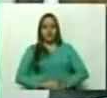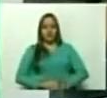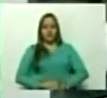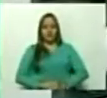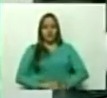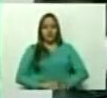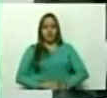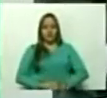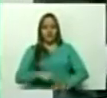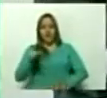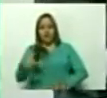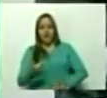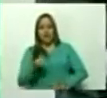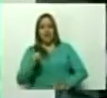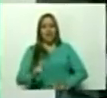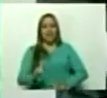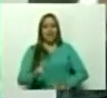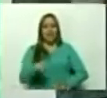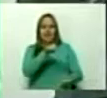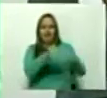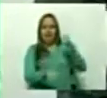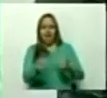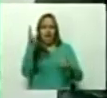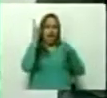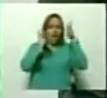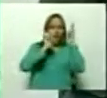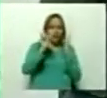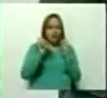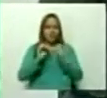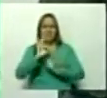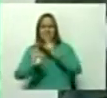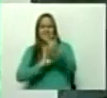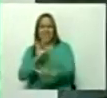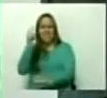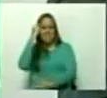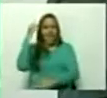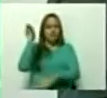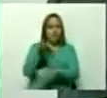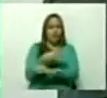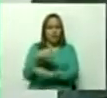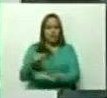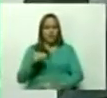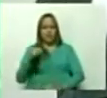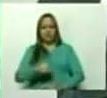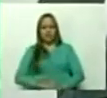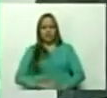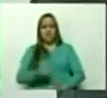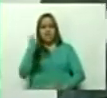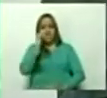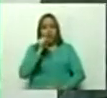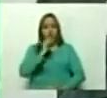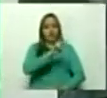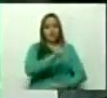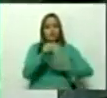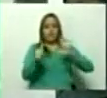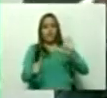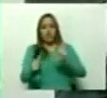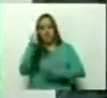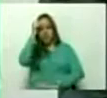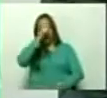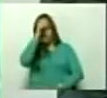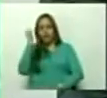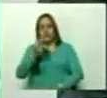la feria, tenemos Car Audio, 2 días de Car Audio, tenemos 3 días de concierto, sábado 26, domingo 27, propio Día de Punto